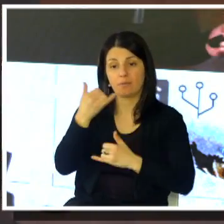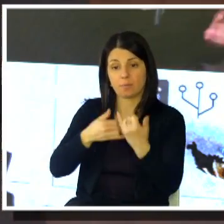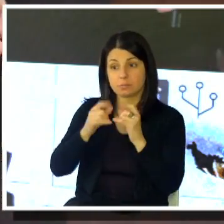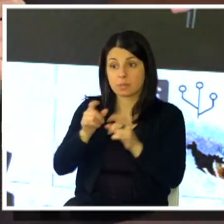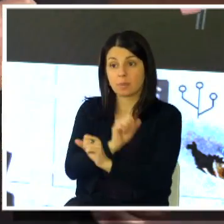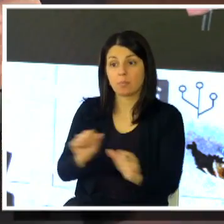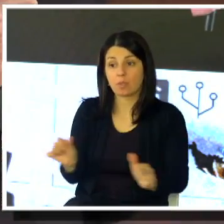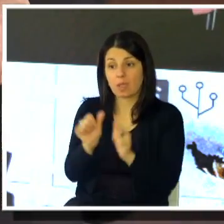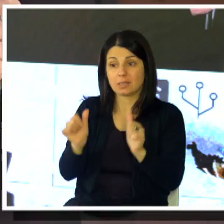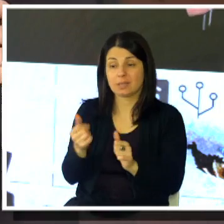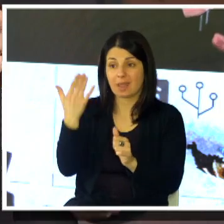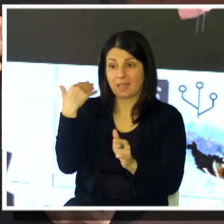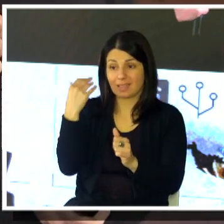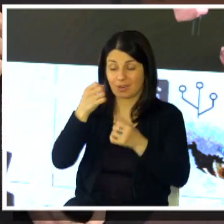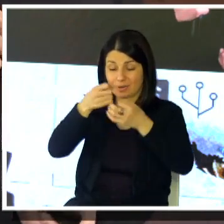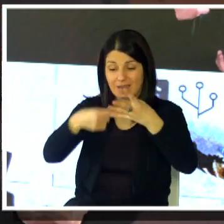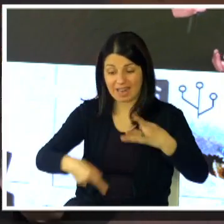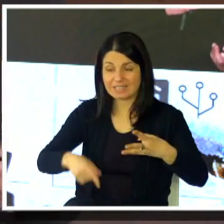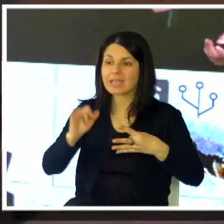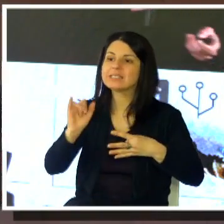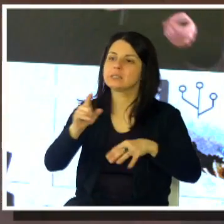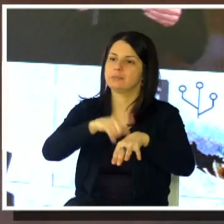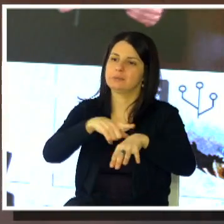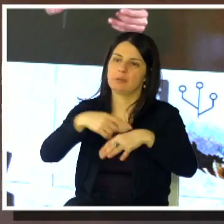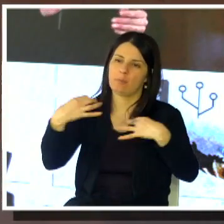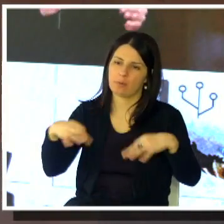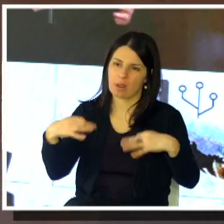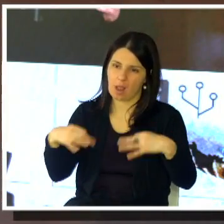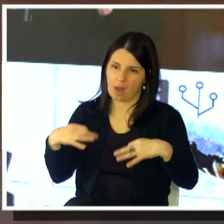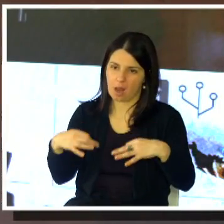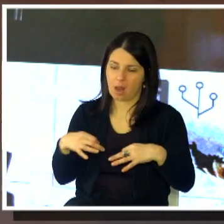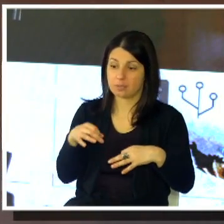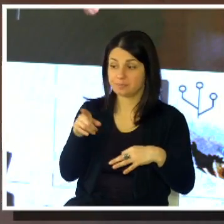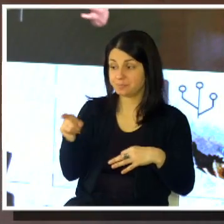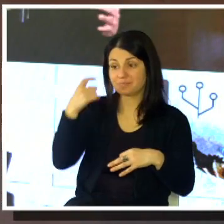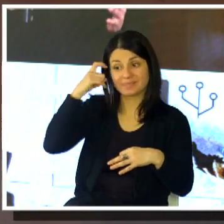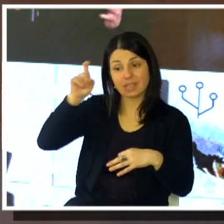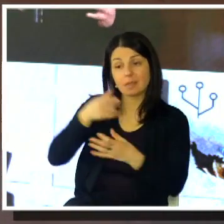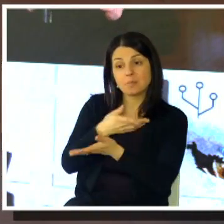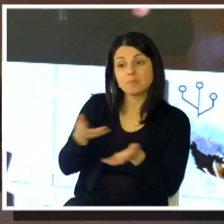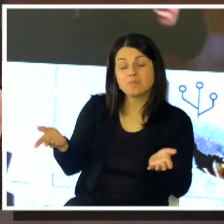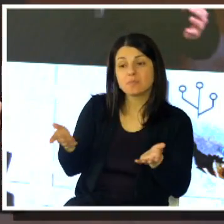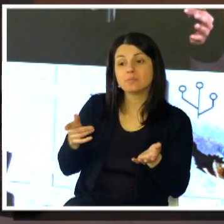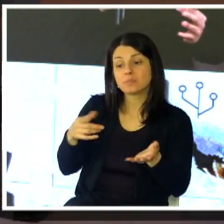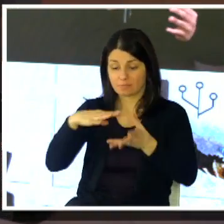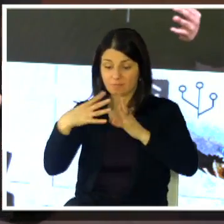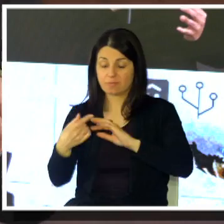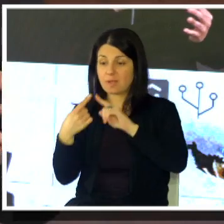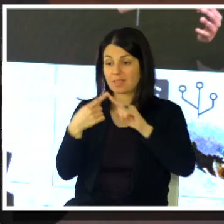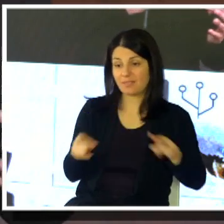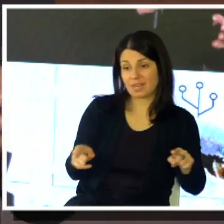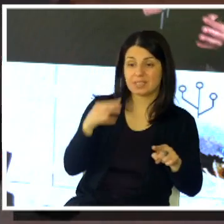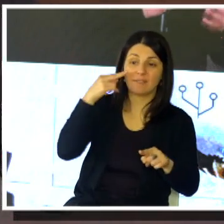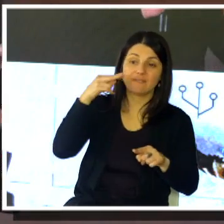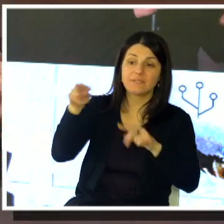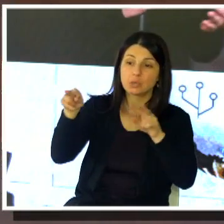en las vistas anteriores cuando es en tiempo real. La idea de mostrar esta otra forma de visualización